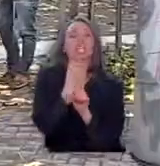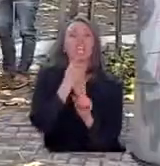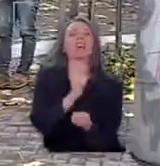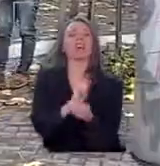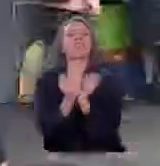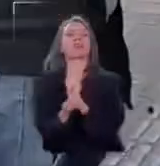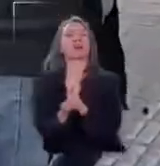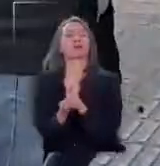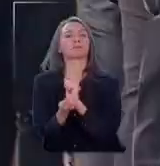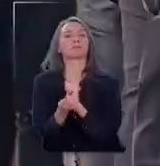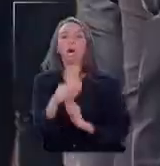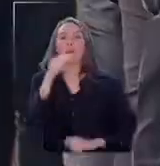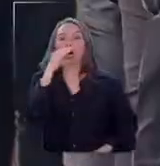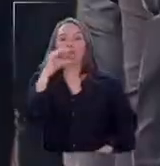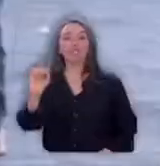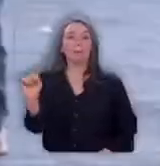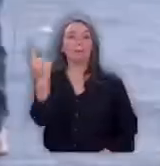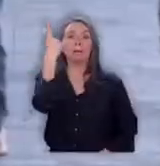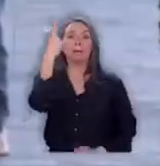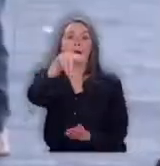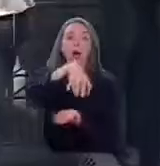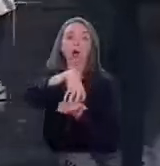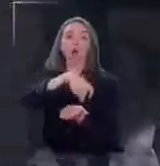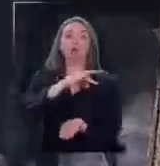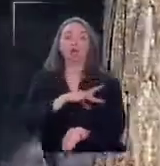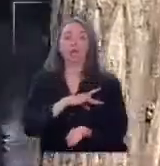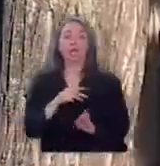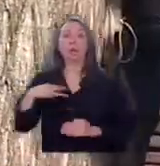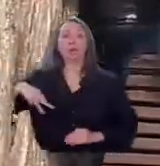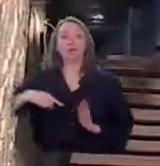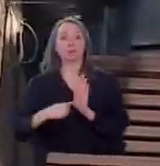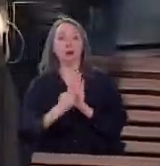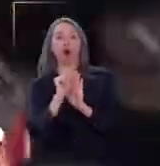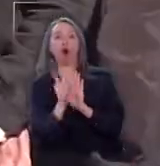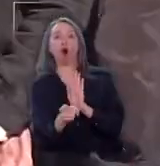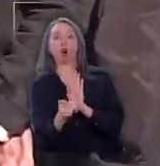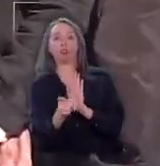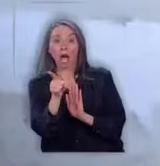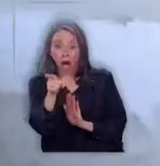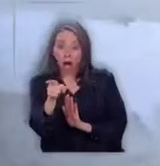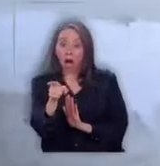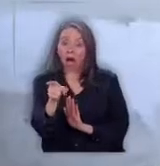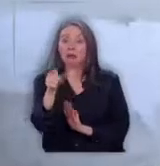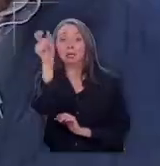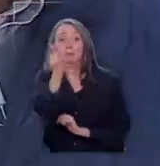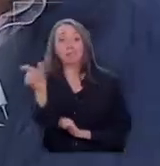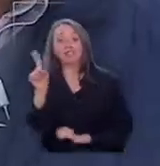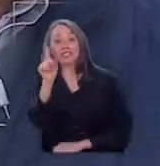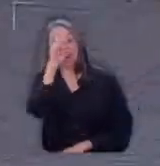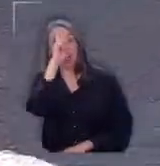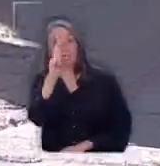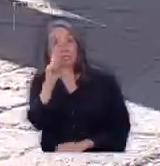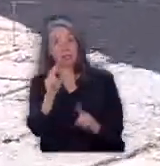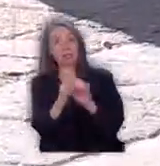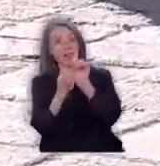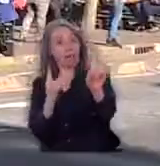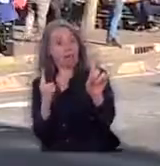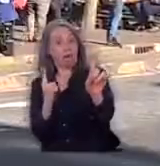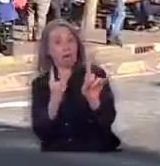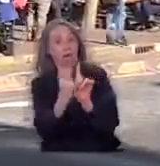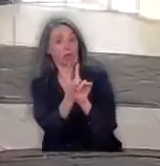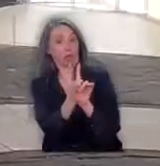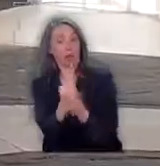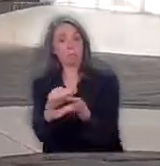cambiar Concepción es la primera comuna de chile en tener una ordenanza que permite multar a quienes no respeten el distanciamiento